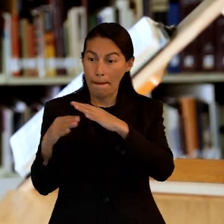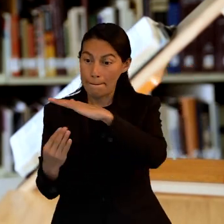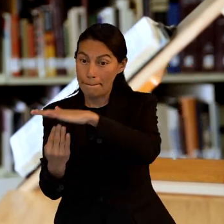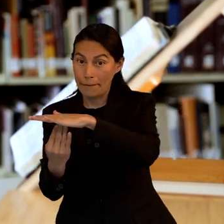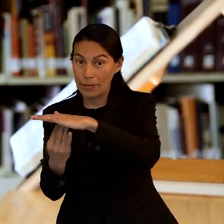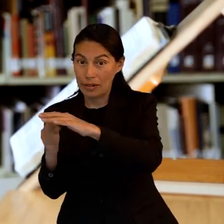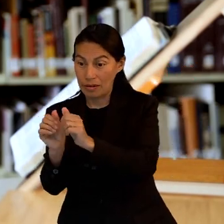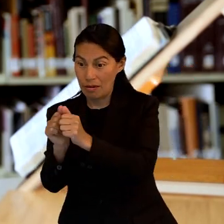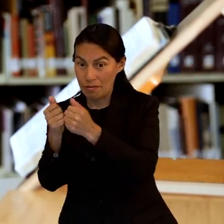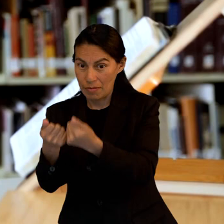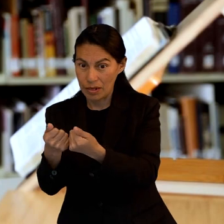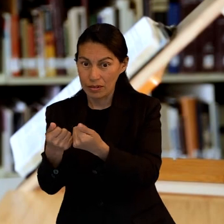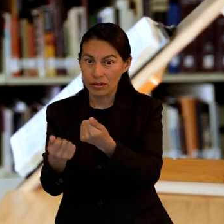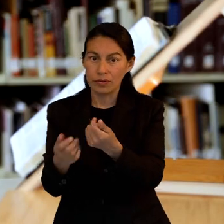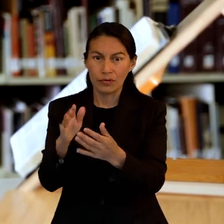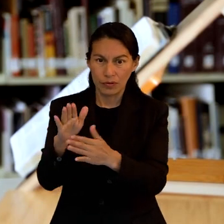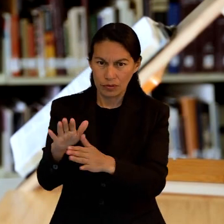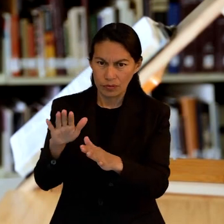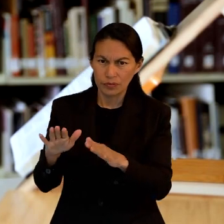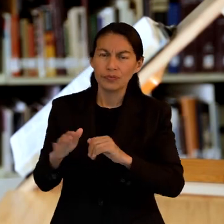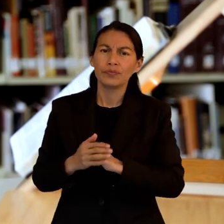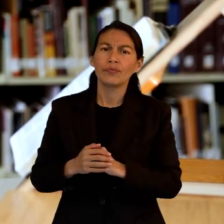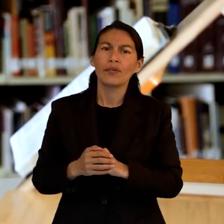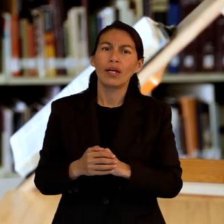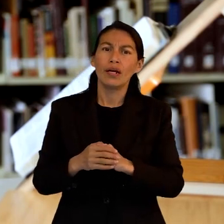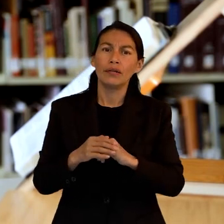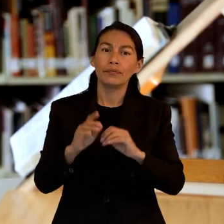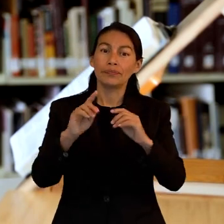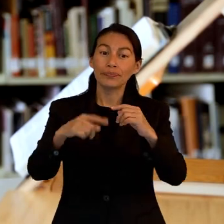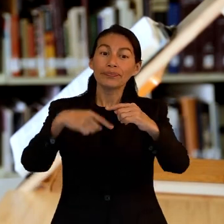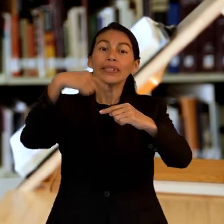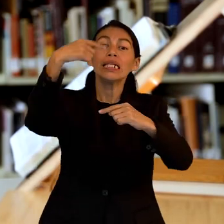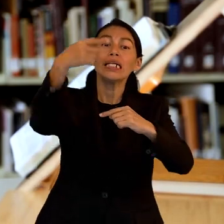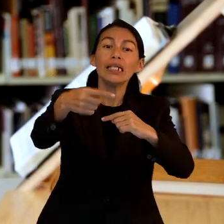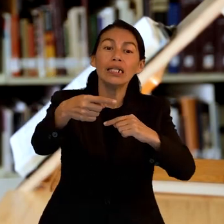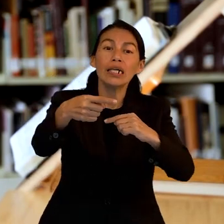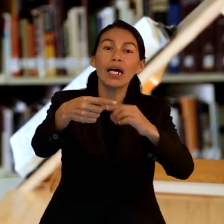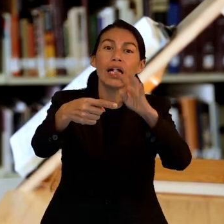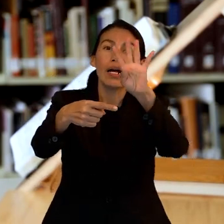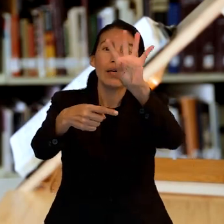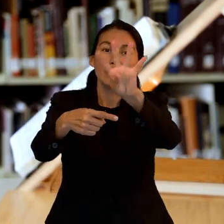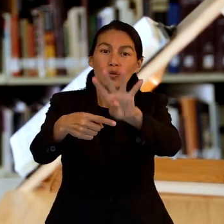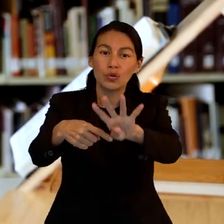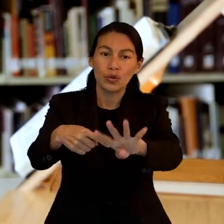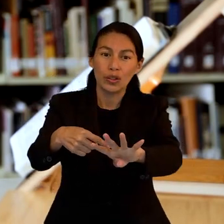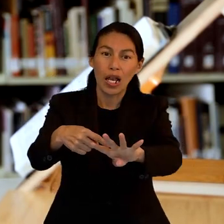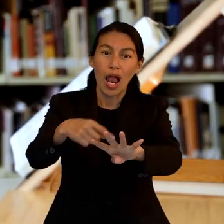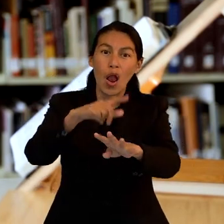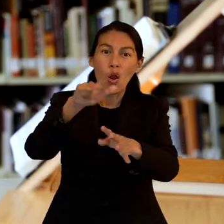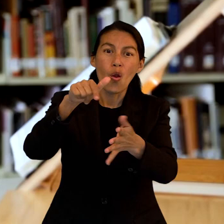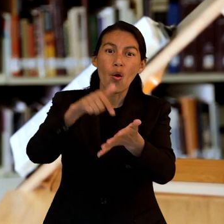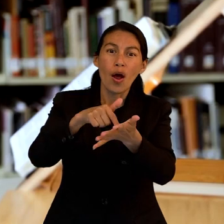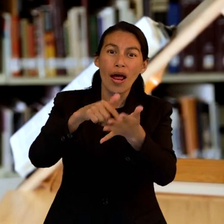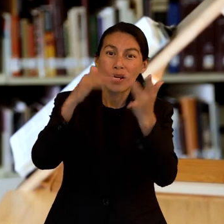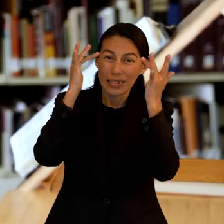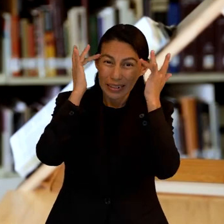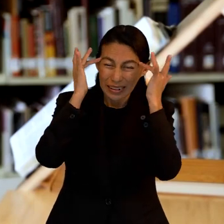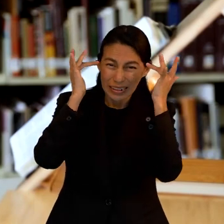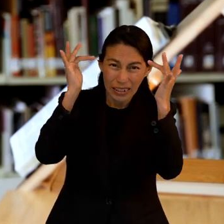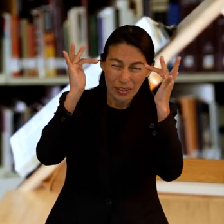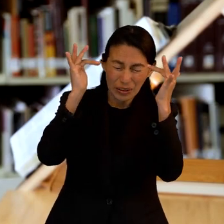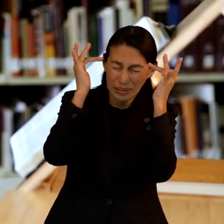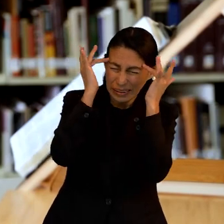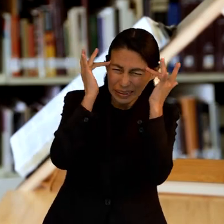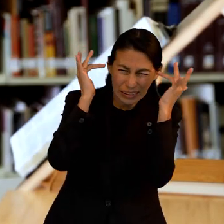panes de la proposición el tercer velo el más interior es el que separaba el lugar santo del lugar santísimo